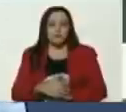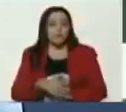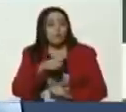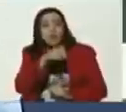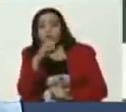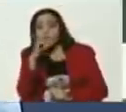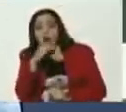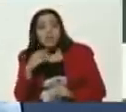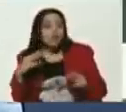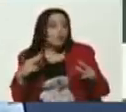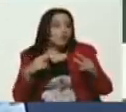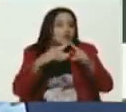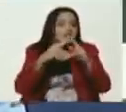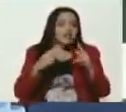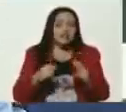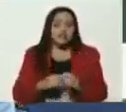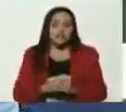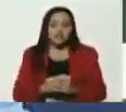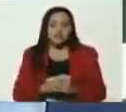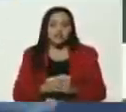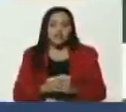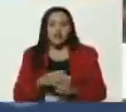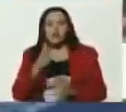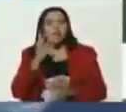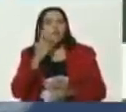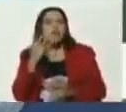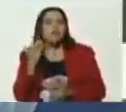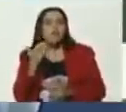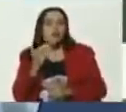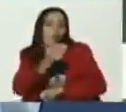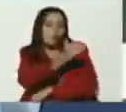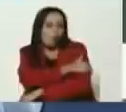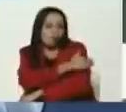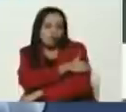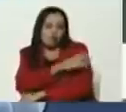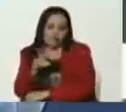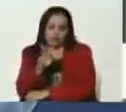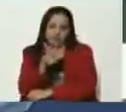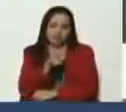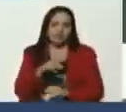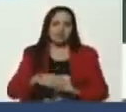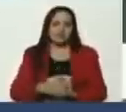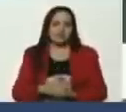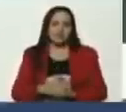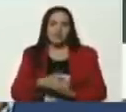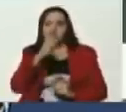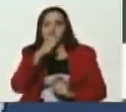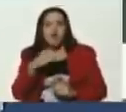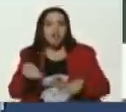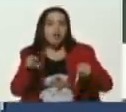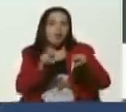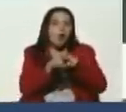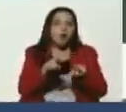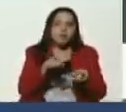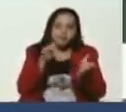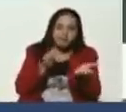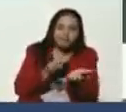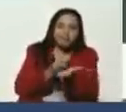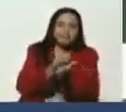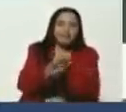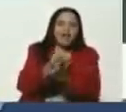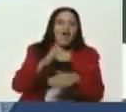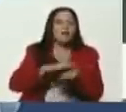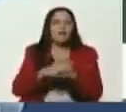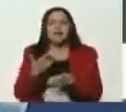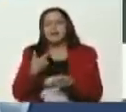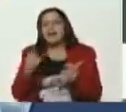Usted no va a encontrar en la oposición venezolana la figura de la constancia, porque ellos son muy de